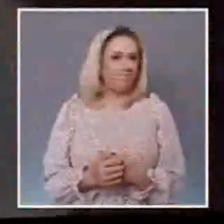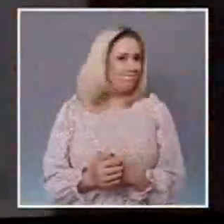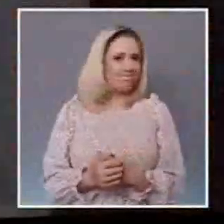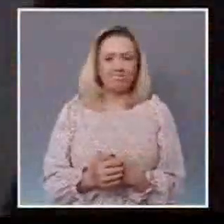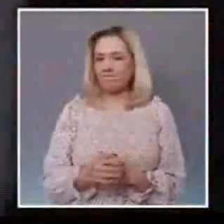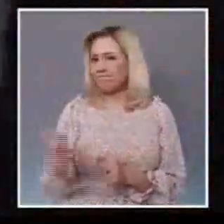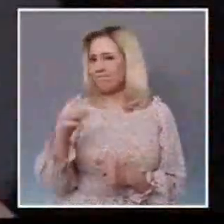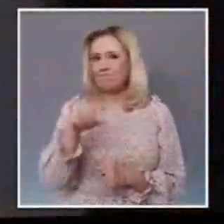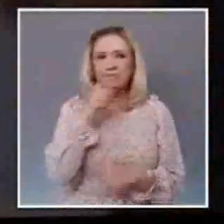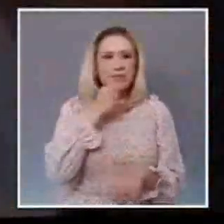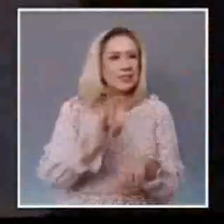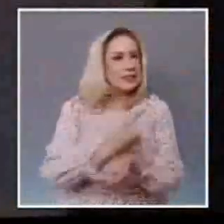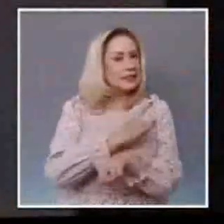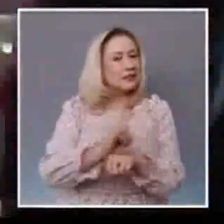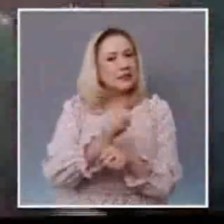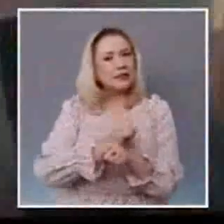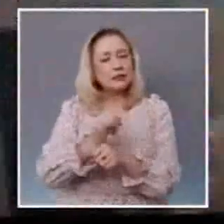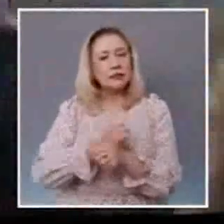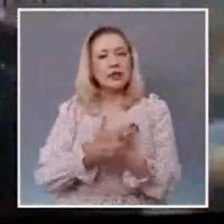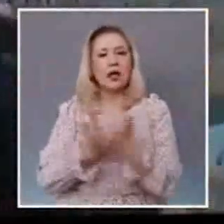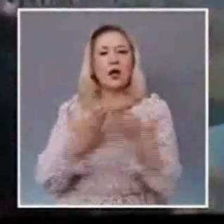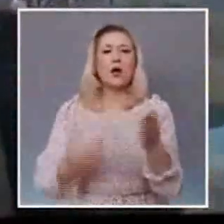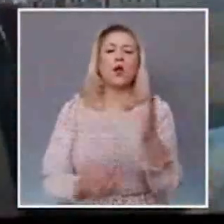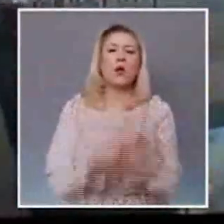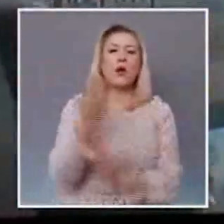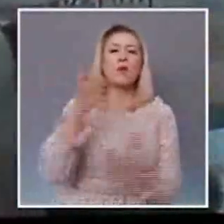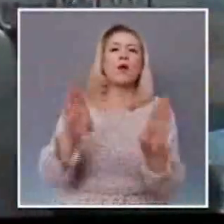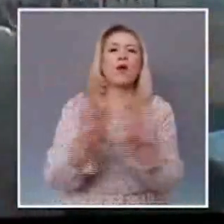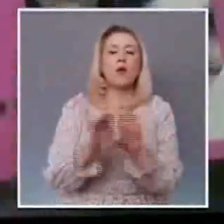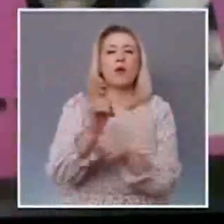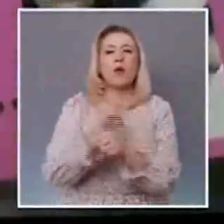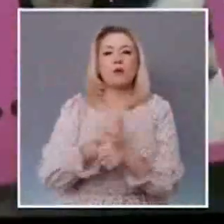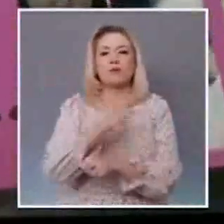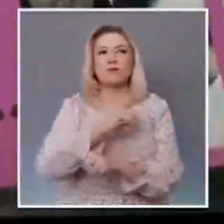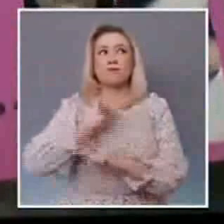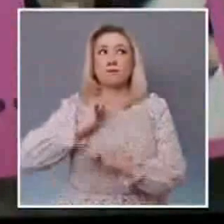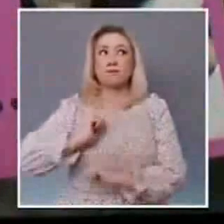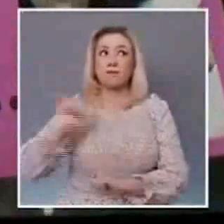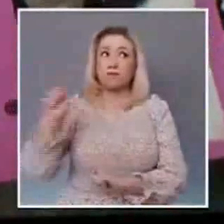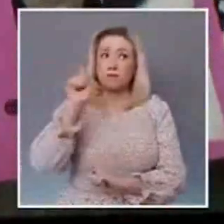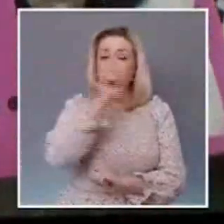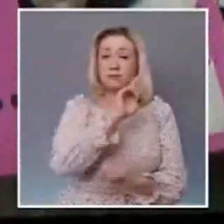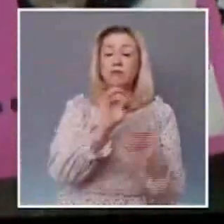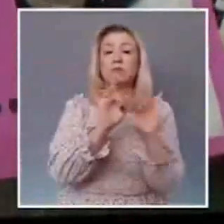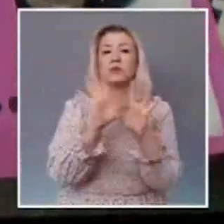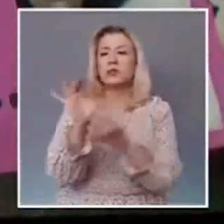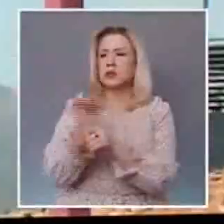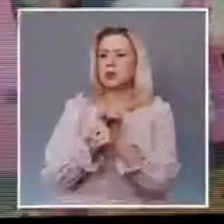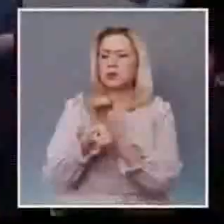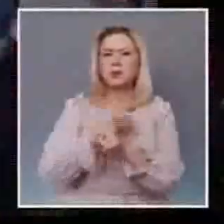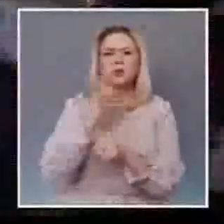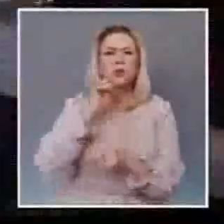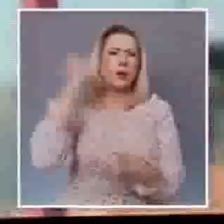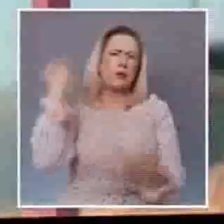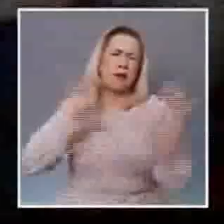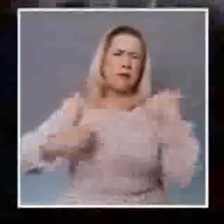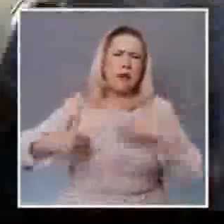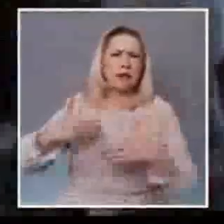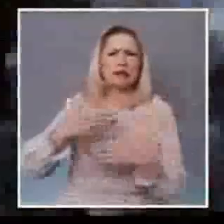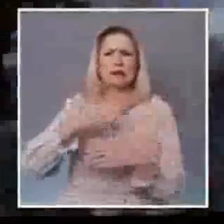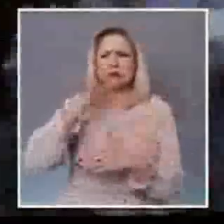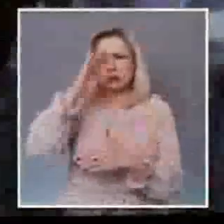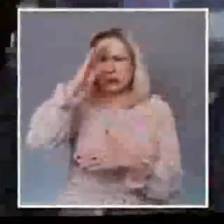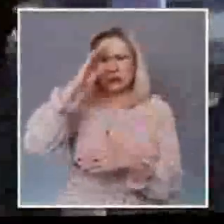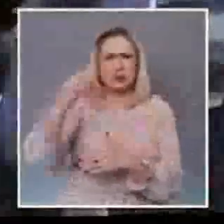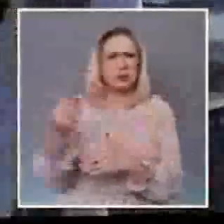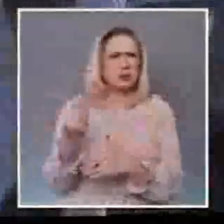las líneas a seguir y las obligaciones que tiene la autoridad cuando se encuentra investigando la muerte violenta de una mujer. La sala concedió el